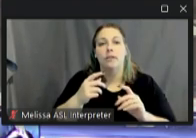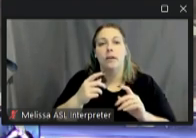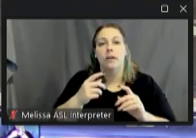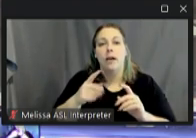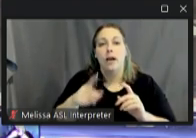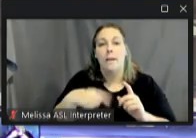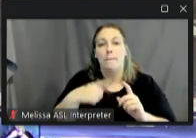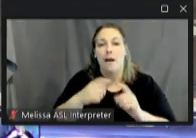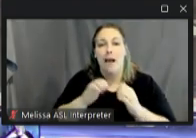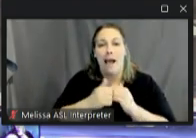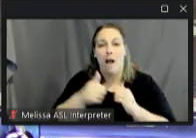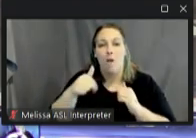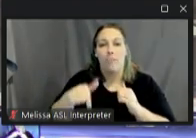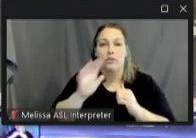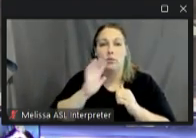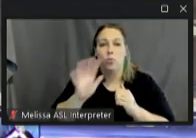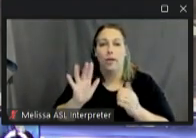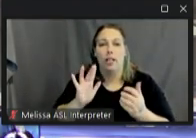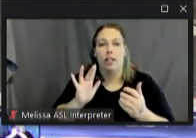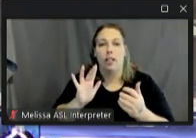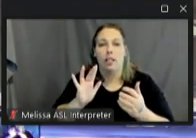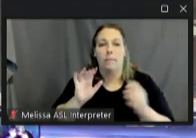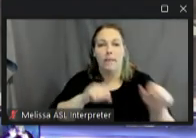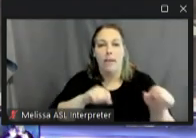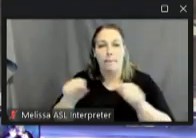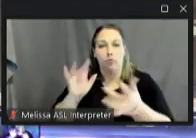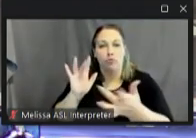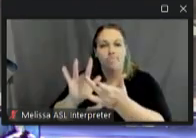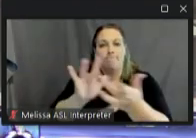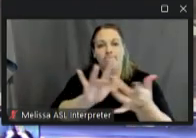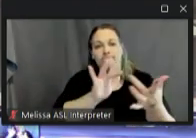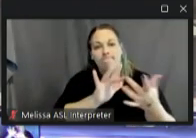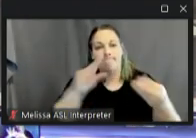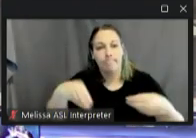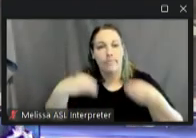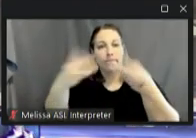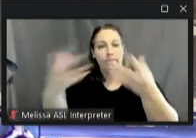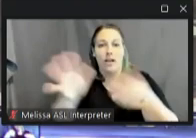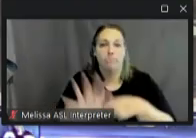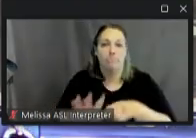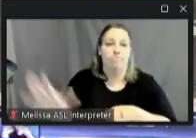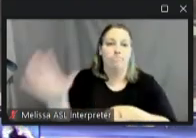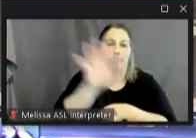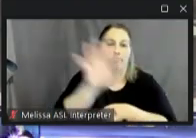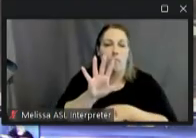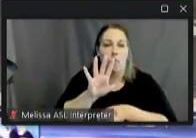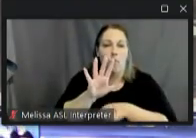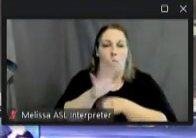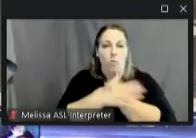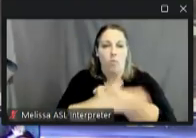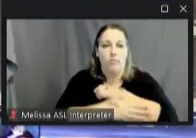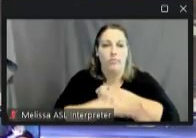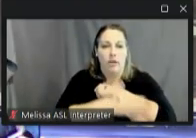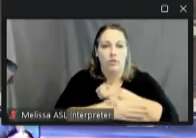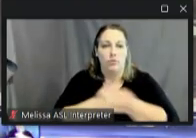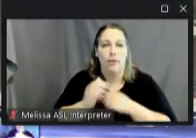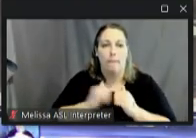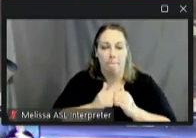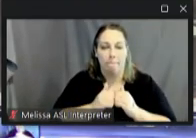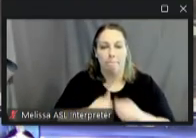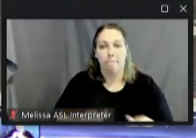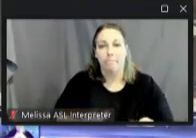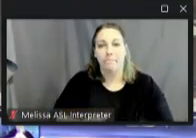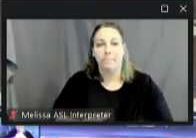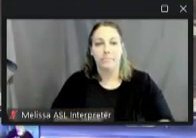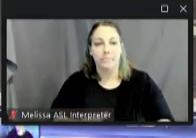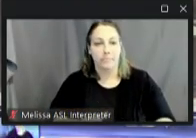Gracias, ministra Roque. Desde el Estado, específicamente de la Secretaría de Desarrollo Social, reconocemos que las acciones y